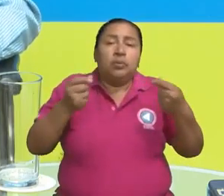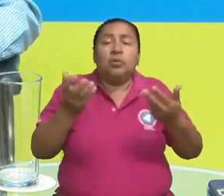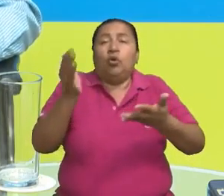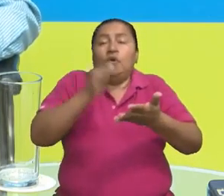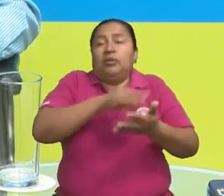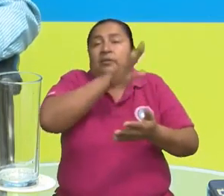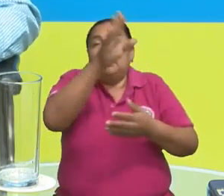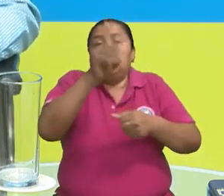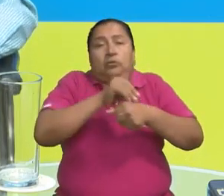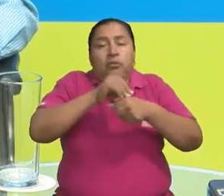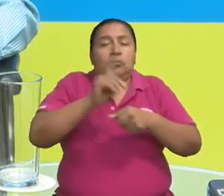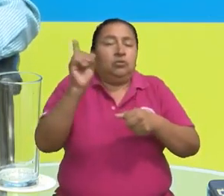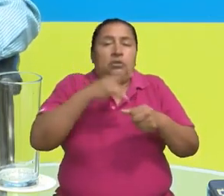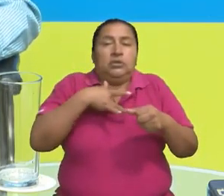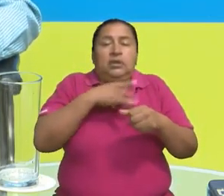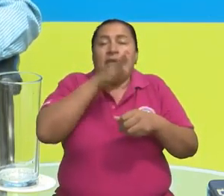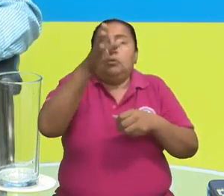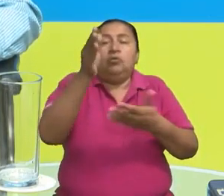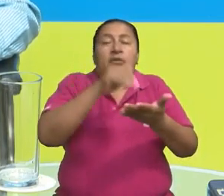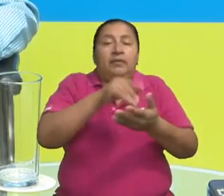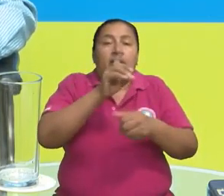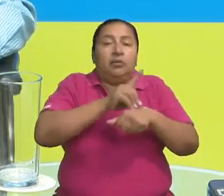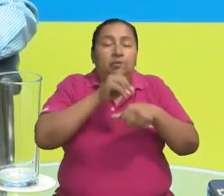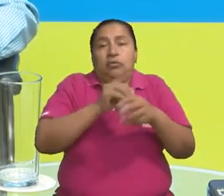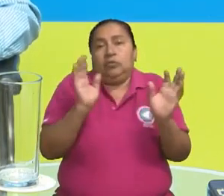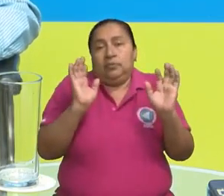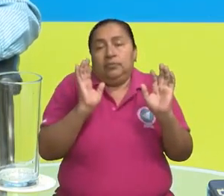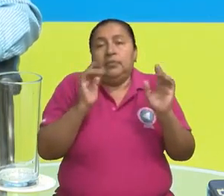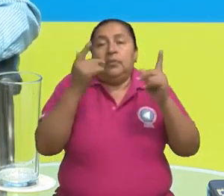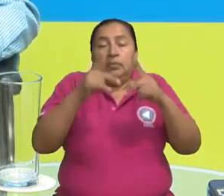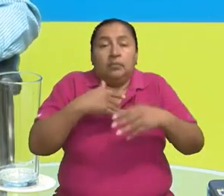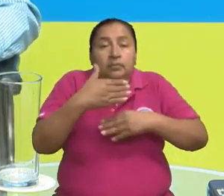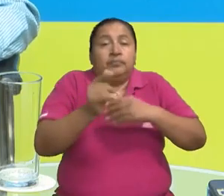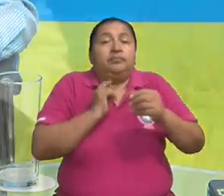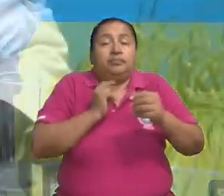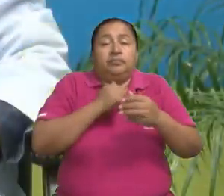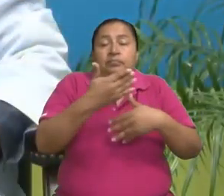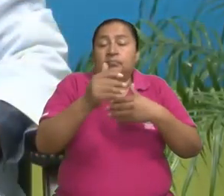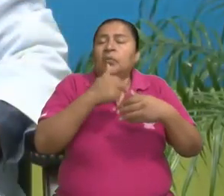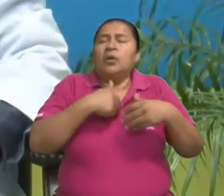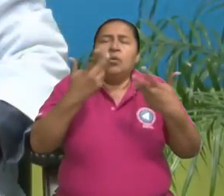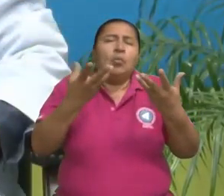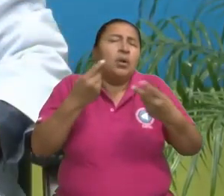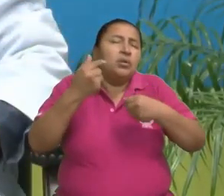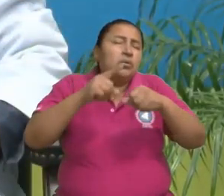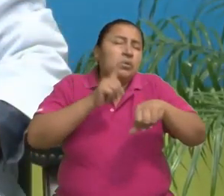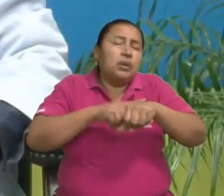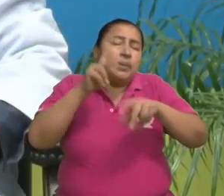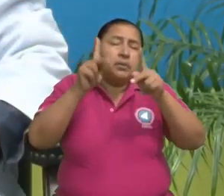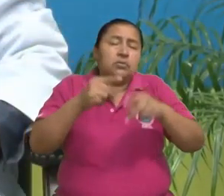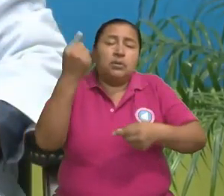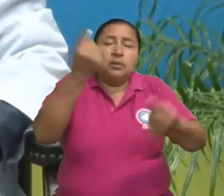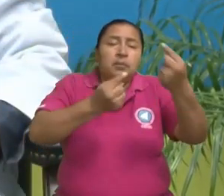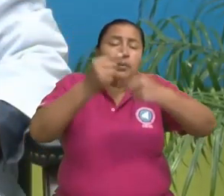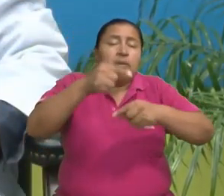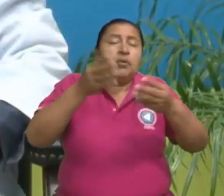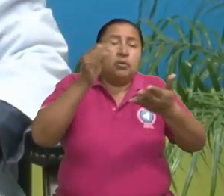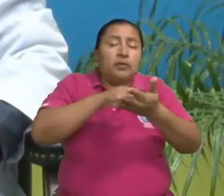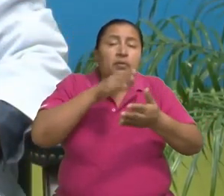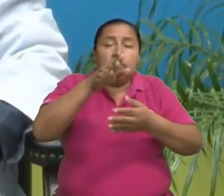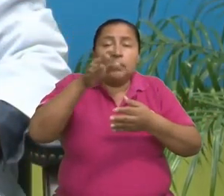no hay necesidad porque acudieran los pensamiento de acudir al hospital pero que tanto ocurre en las personas al hospital por esta infección en el